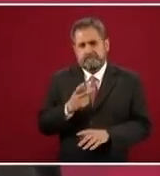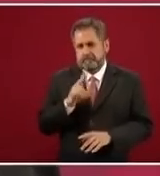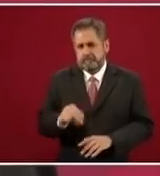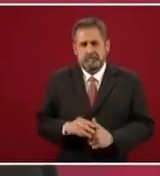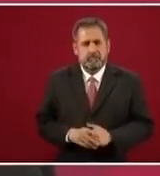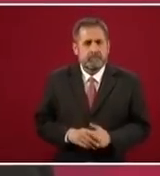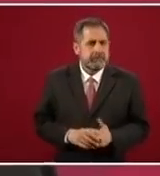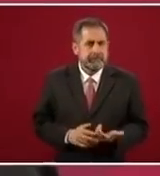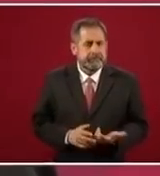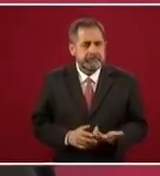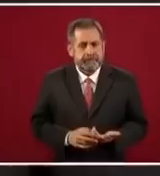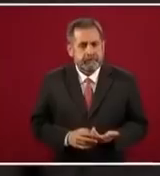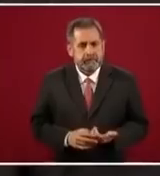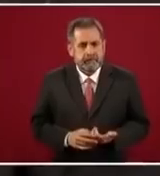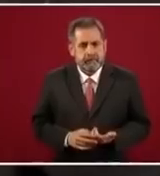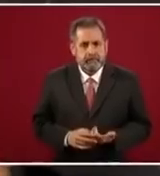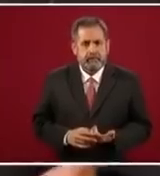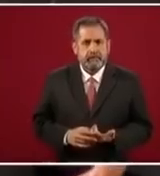O sea,